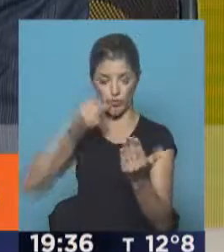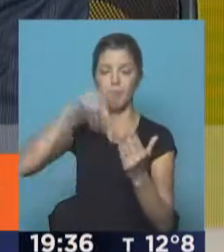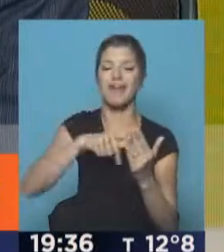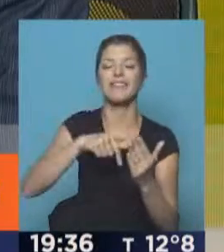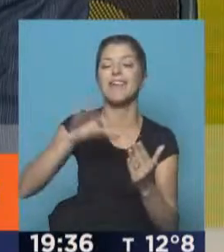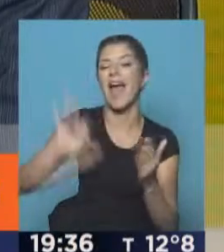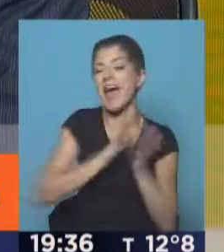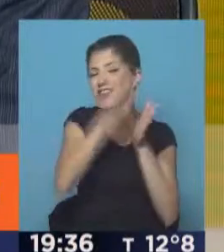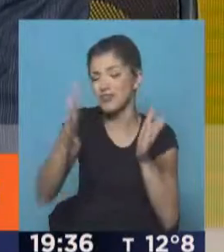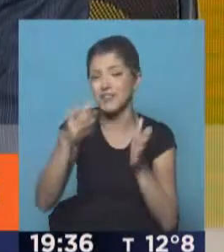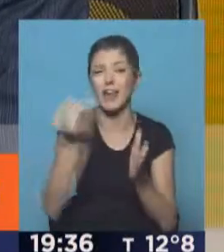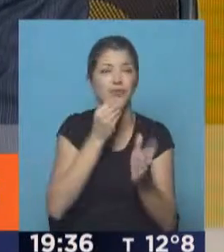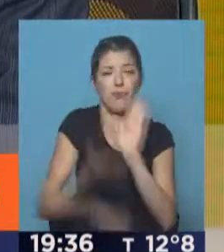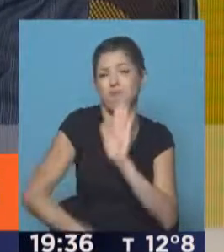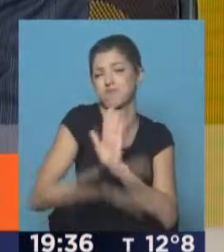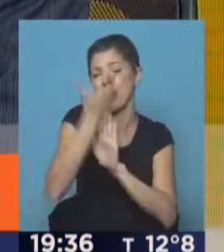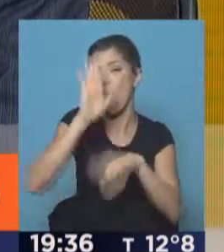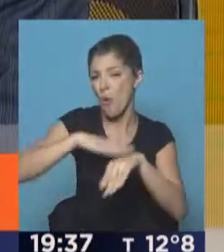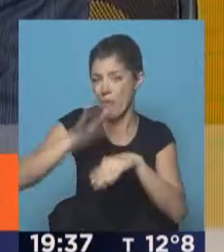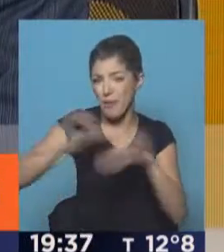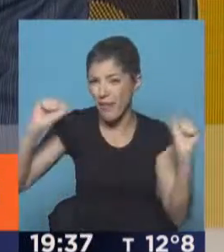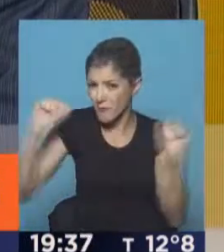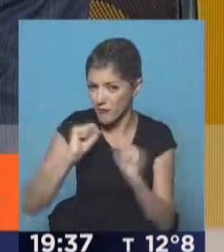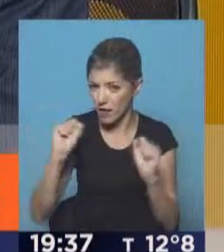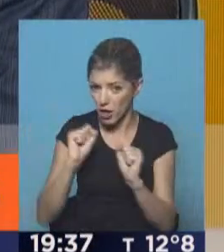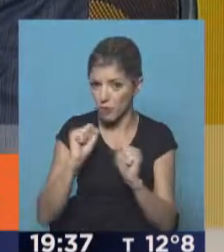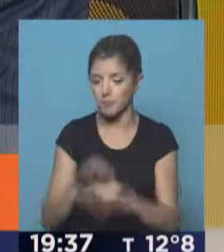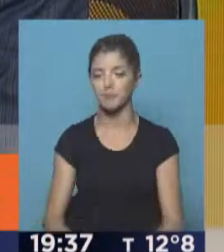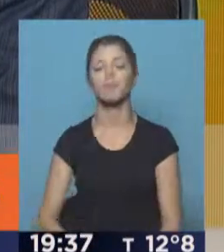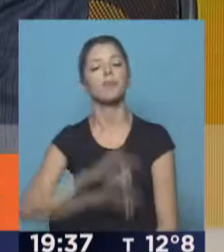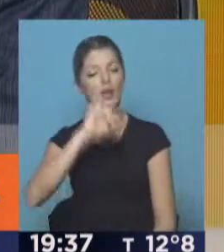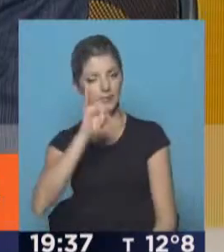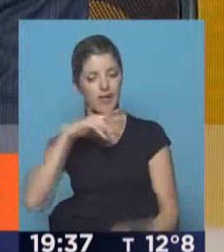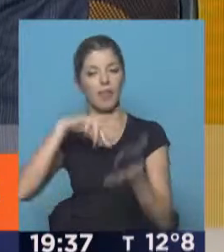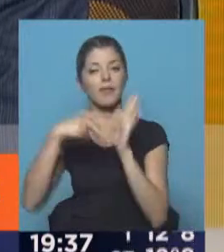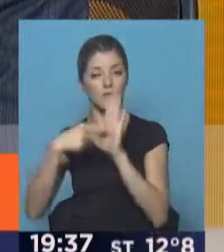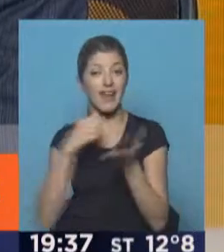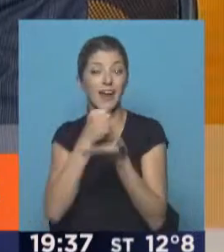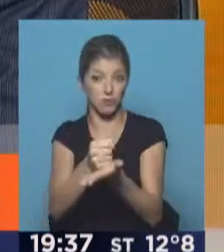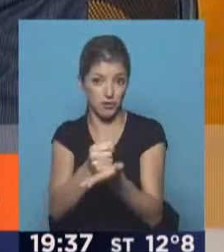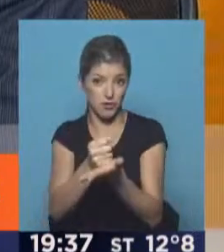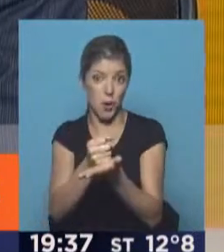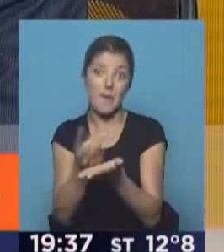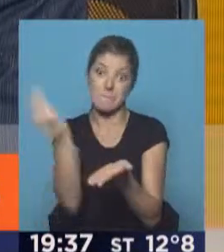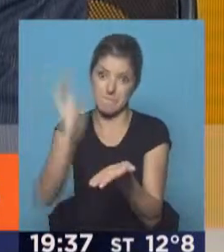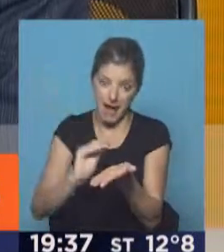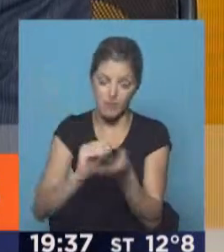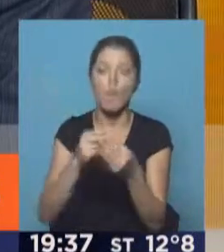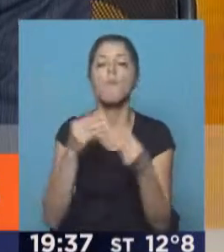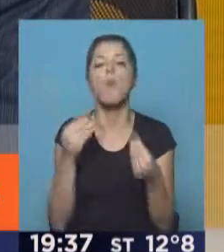meses fríos. Claro. Sí, lo que significa que el subsidio va a tener que ser mucho mayor, porque el crecimiento